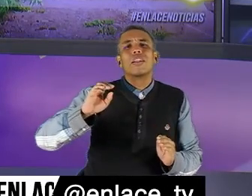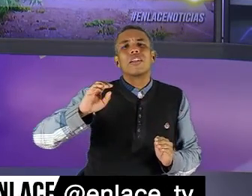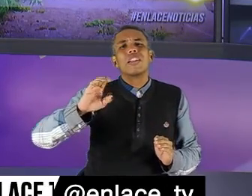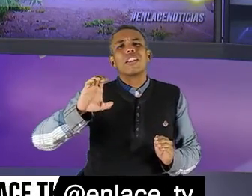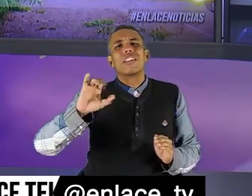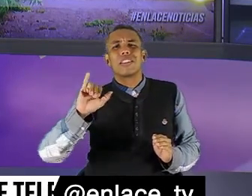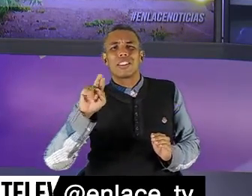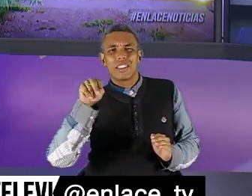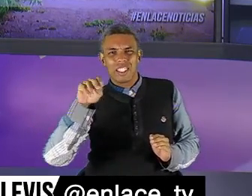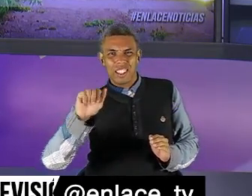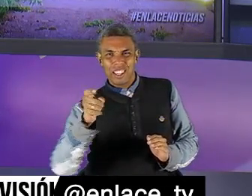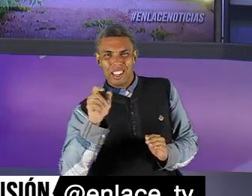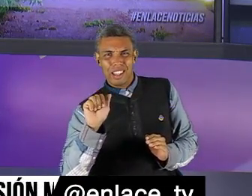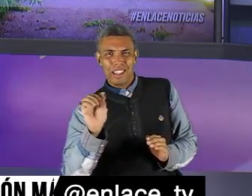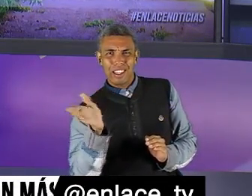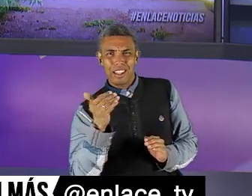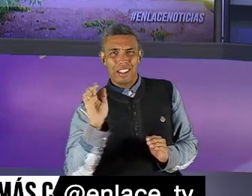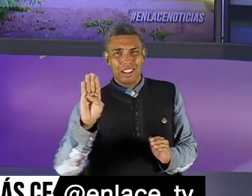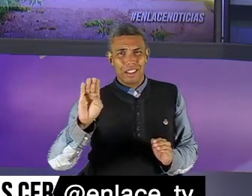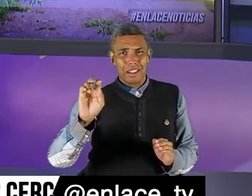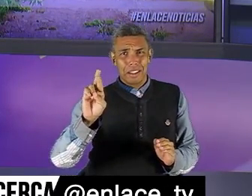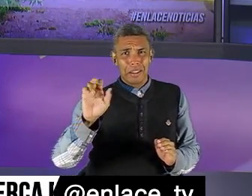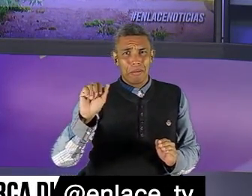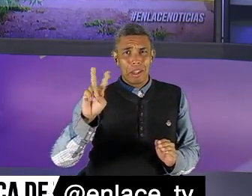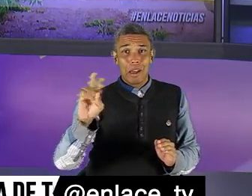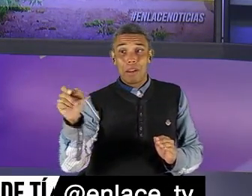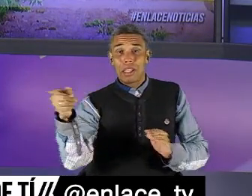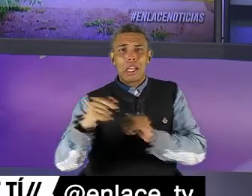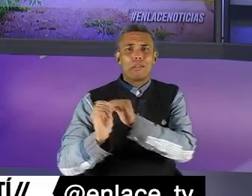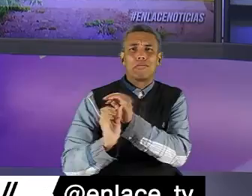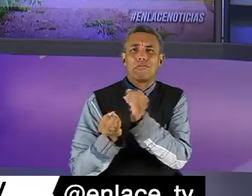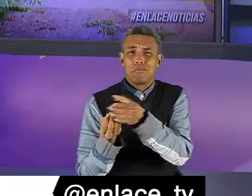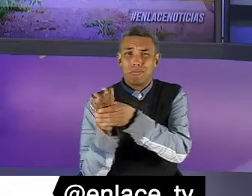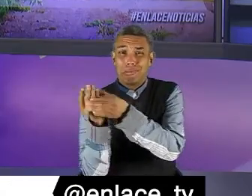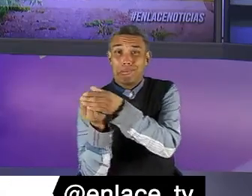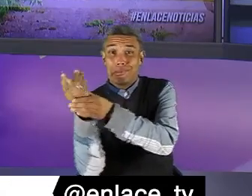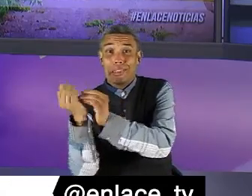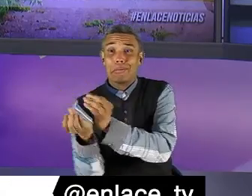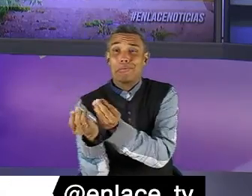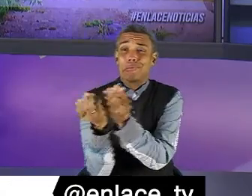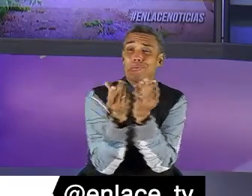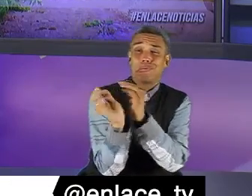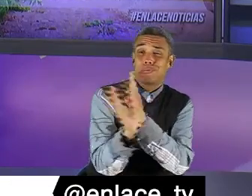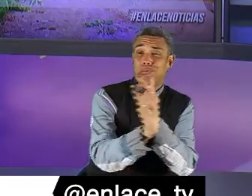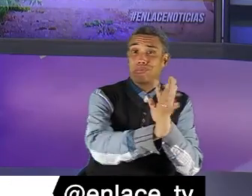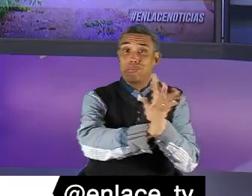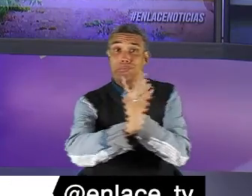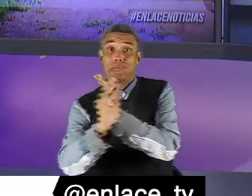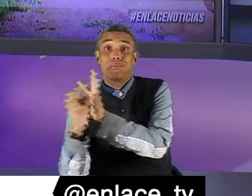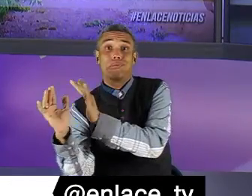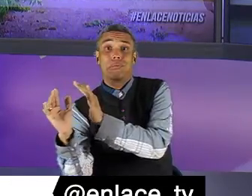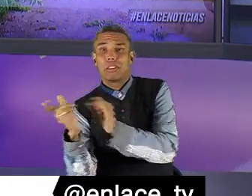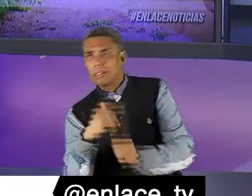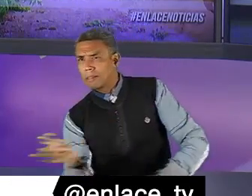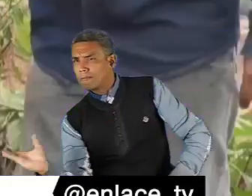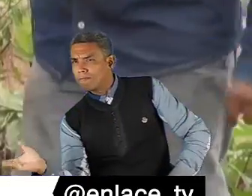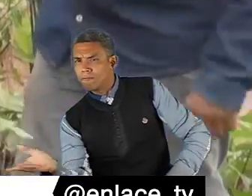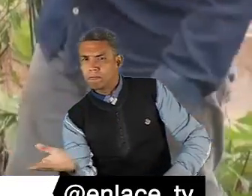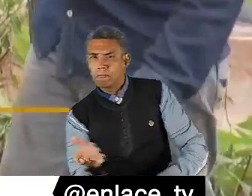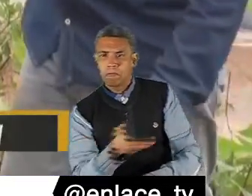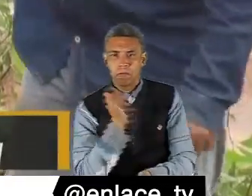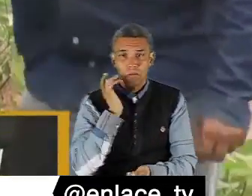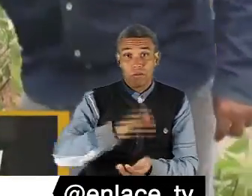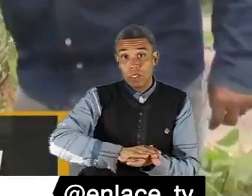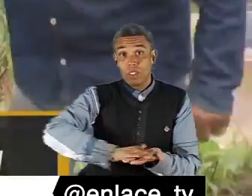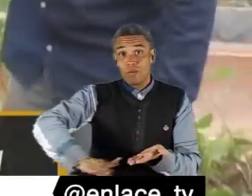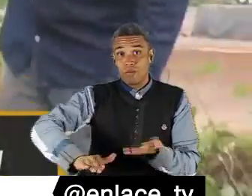propia cuenta con la maleza que en una semana se ha convertido en la cómplice de 4 hurtos con arma de fuego. Así